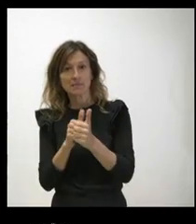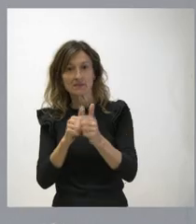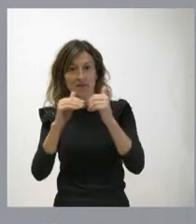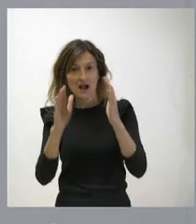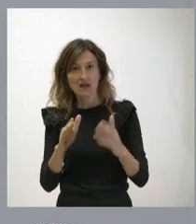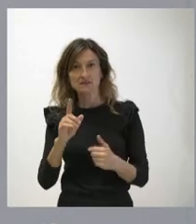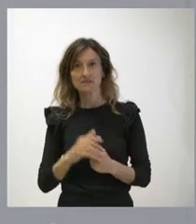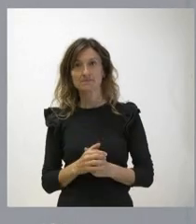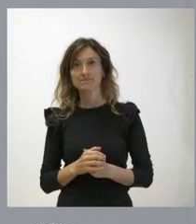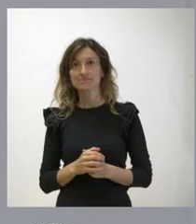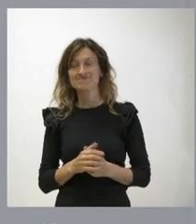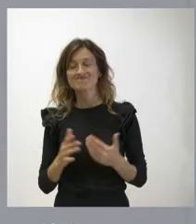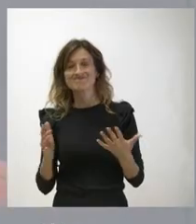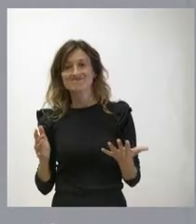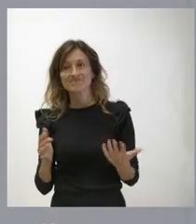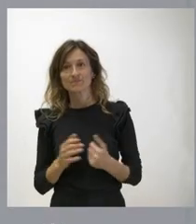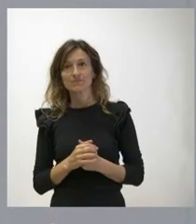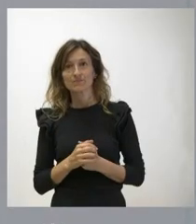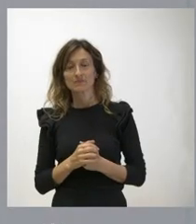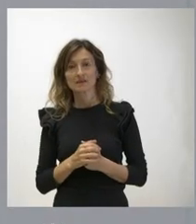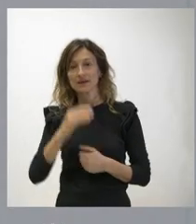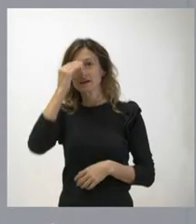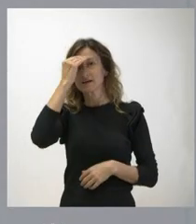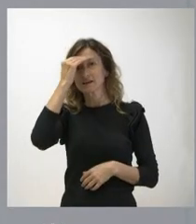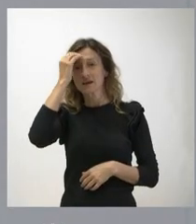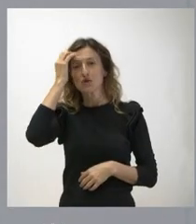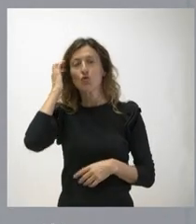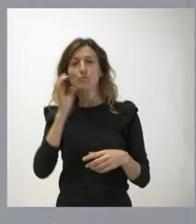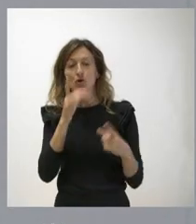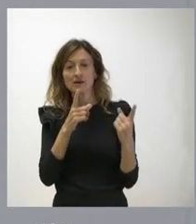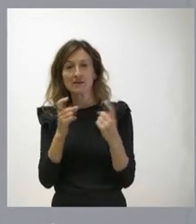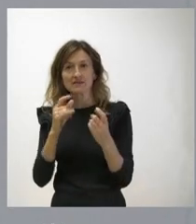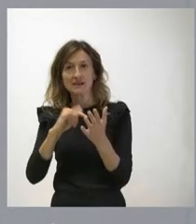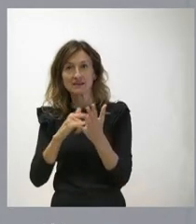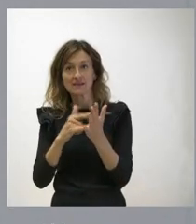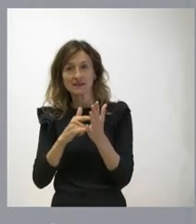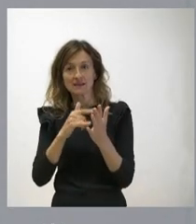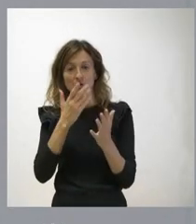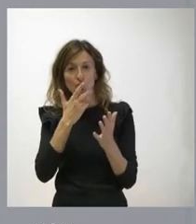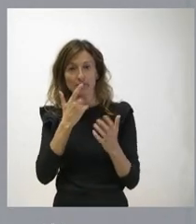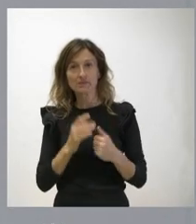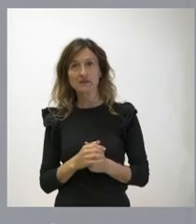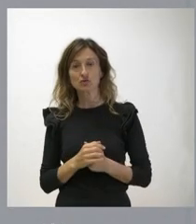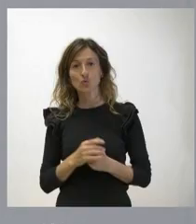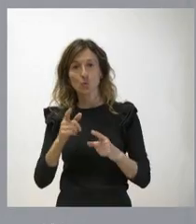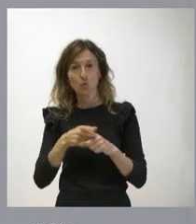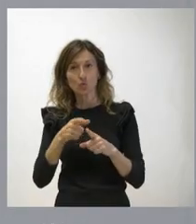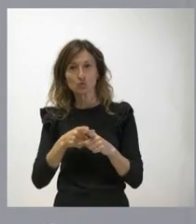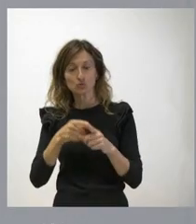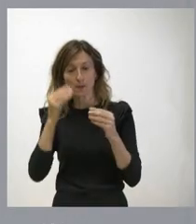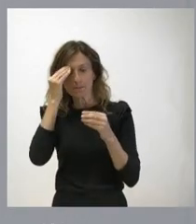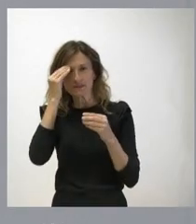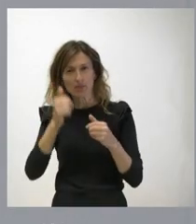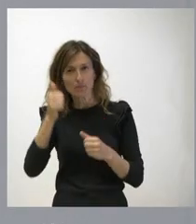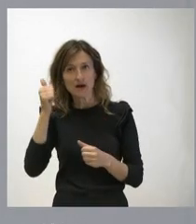Ah pues yo creo que inicialmente dada la necesidad técnica del conocimiento sobre su manejo está pensado